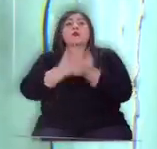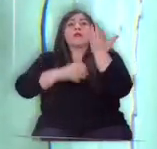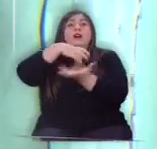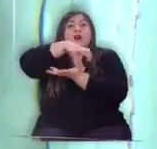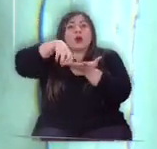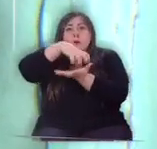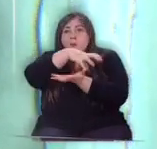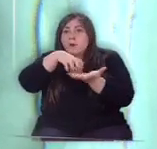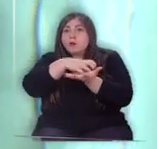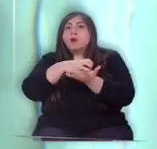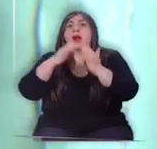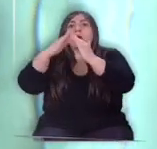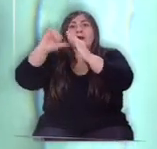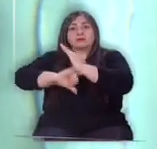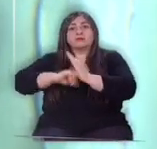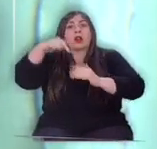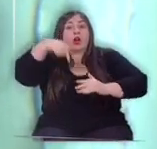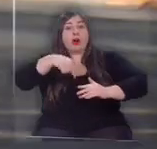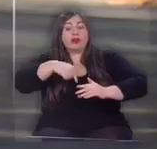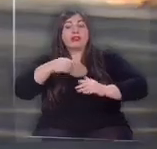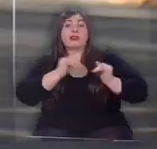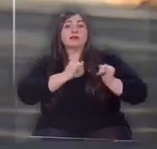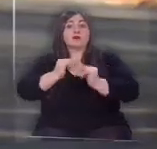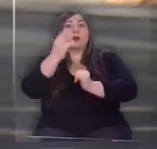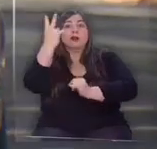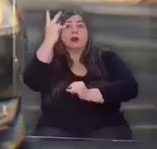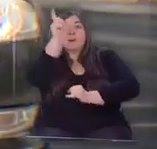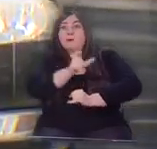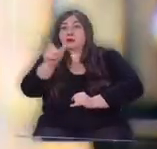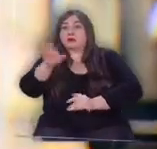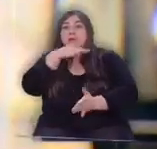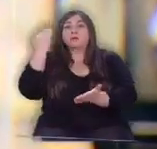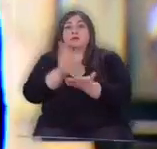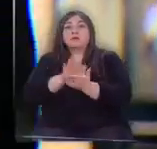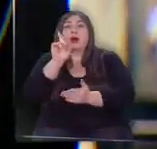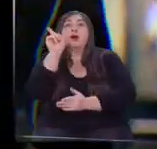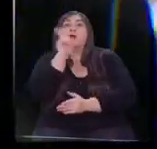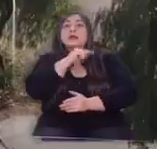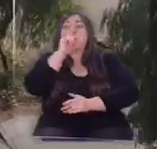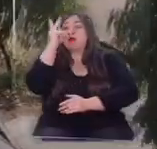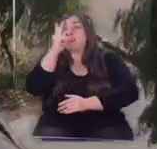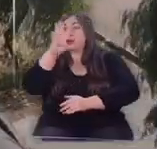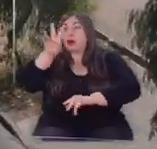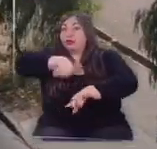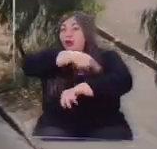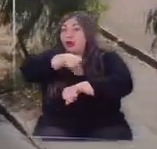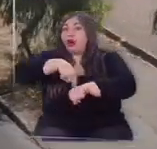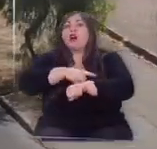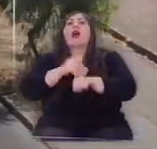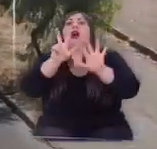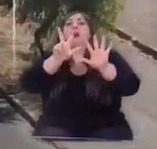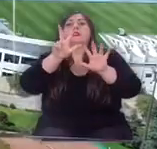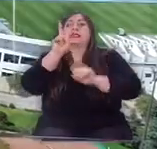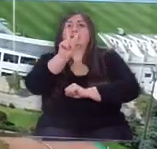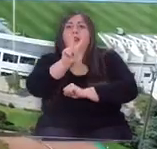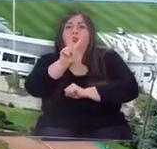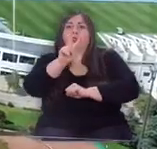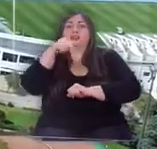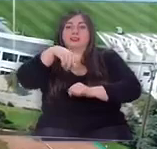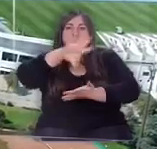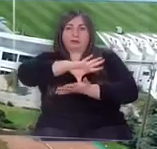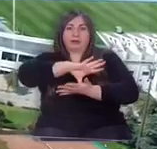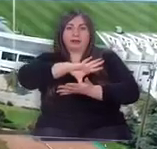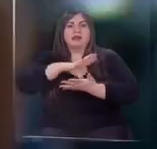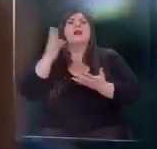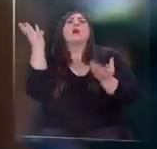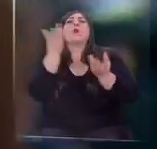En el balance de hoy se informaron 2 personas fallecidas en las últimas 24 horas, llegando a un total de 82 en el país. El número de